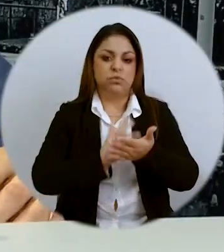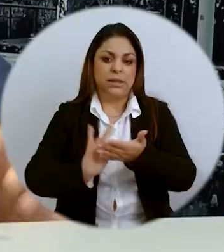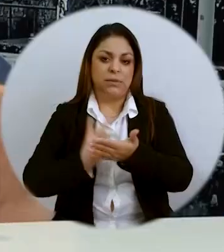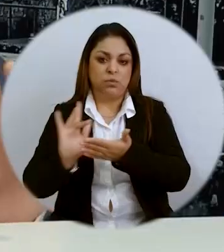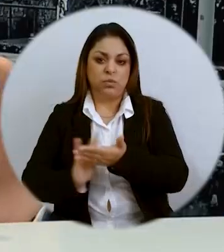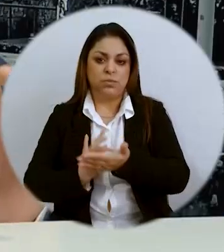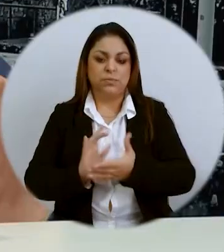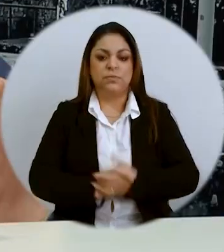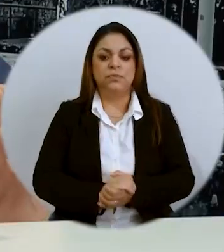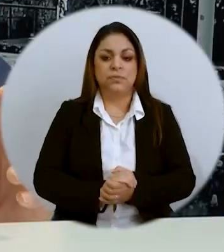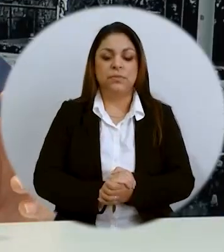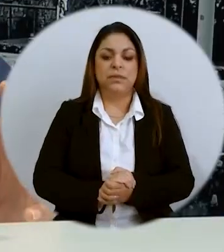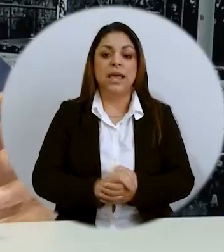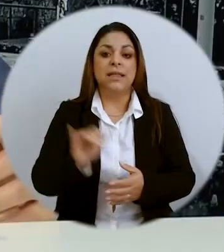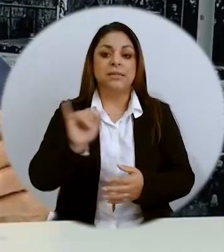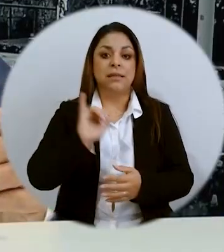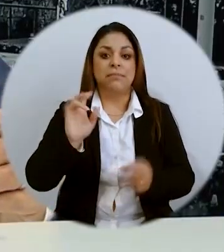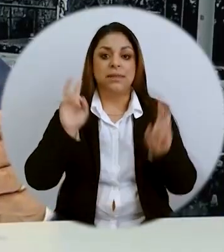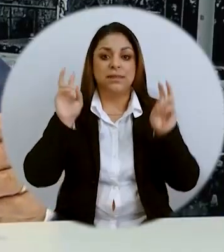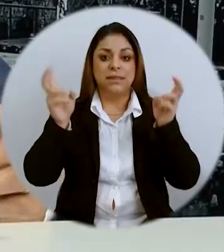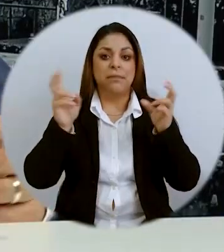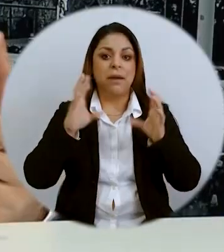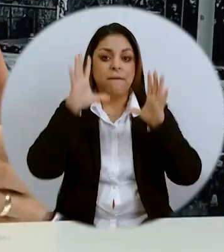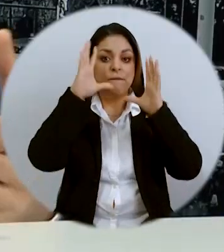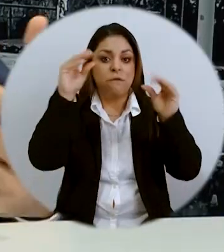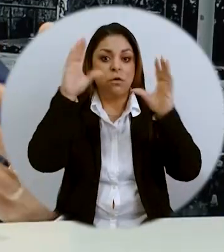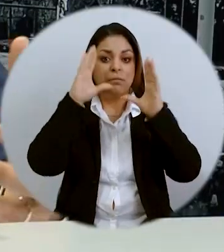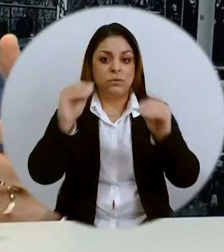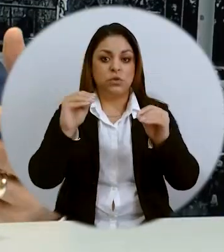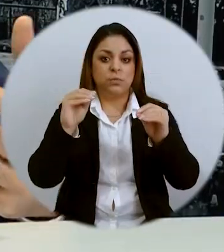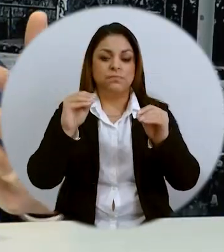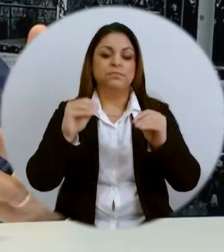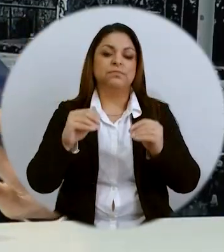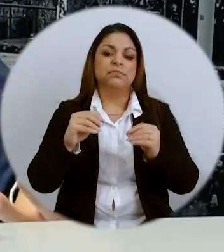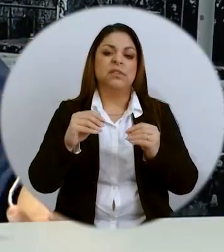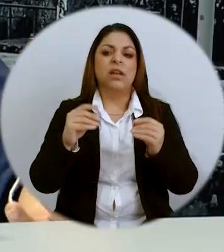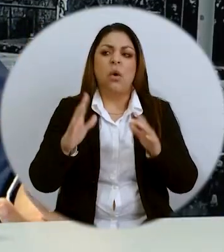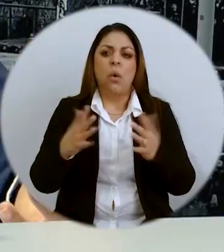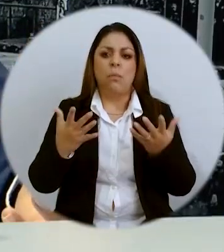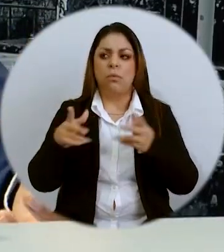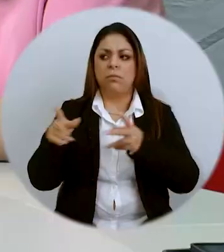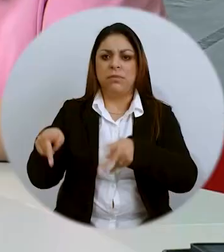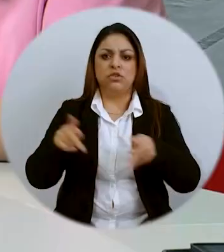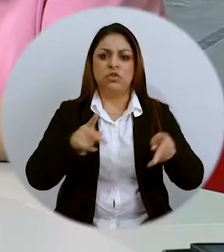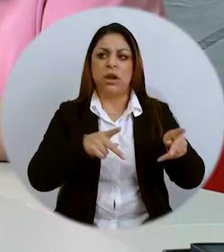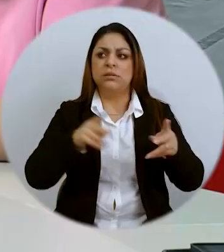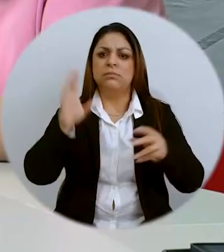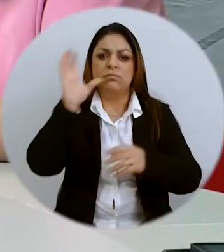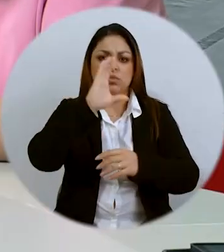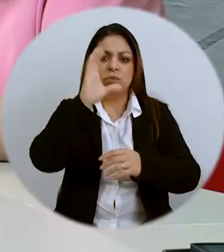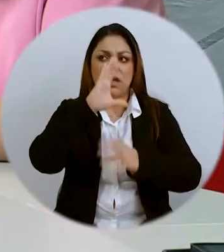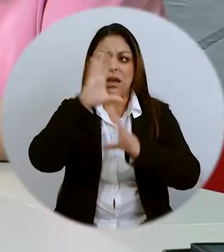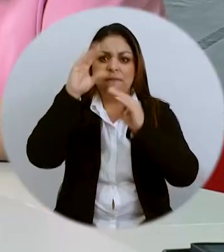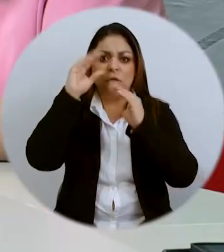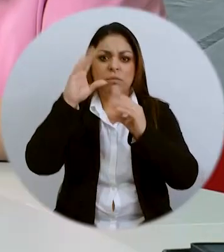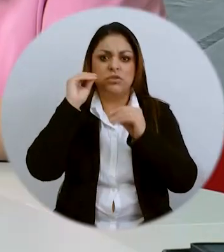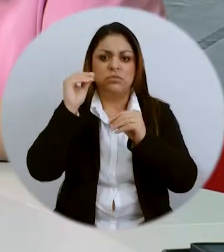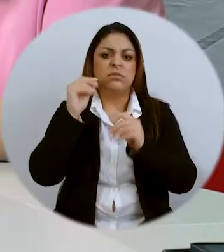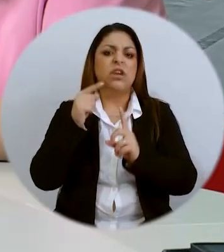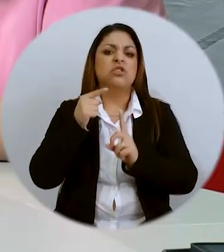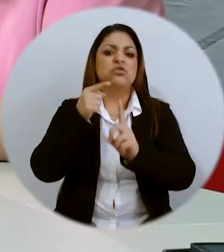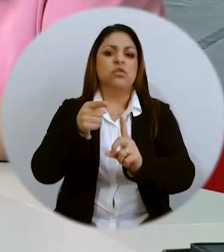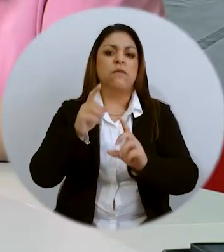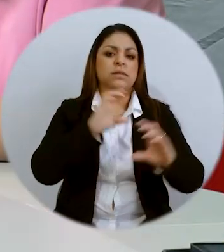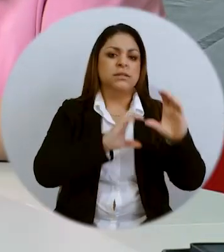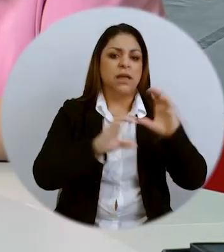dispositivos. El tema de la información, cómo se informa la población con relación a temas de